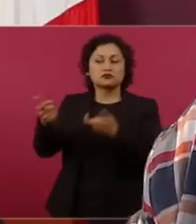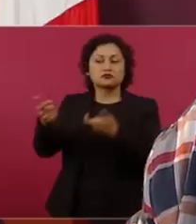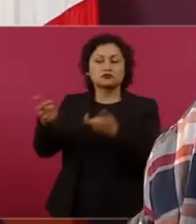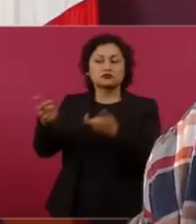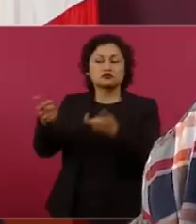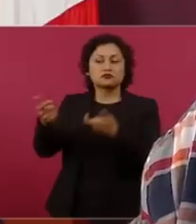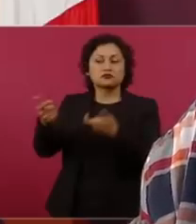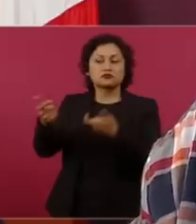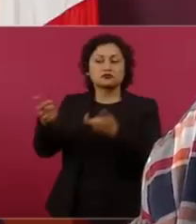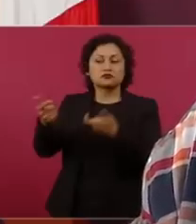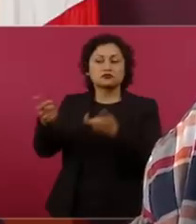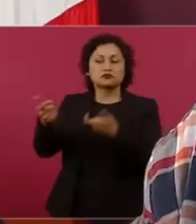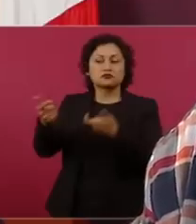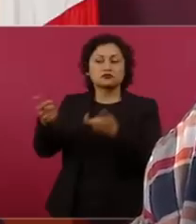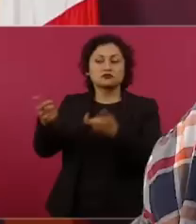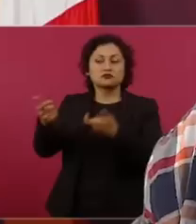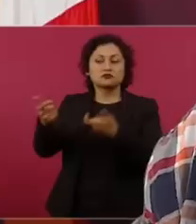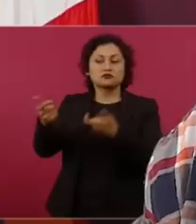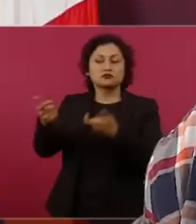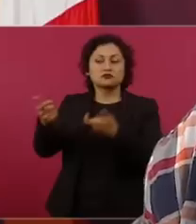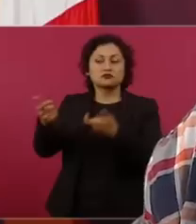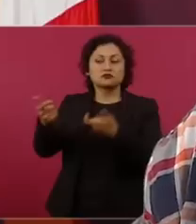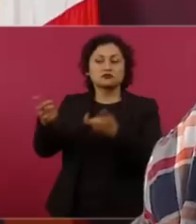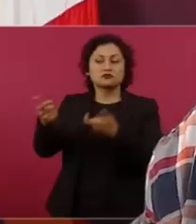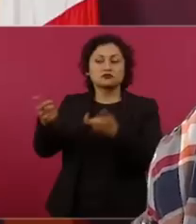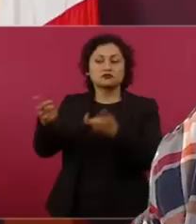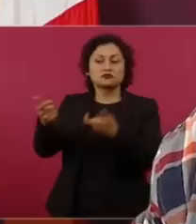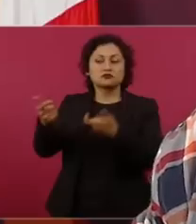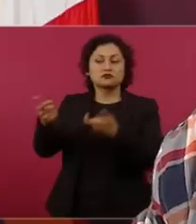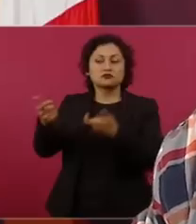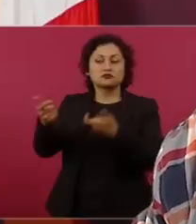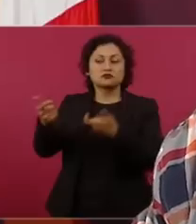indigna, inmoral, durante los últimos 30 años,